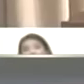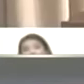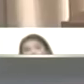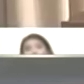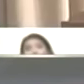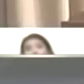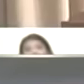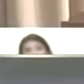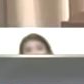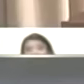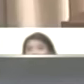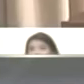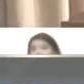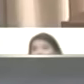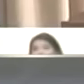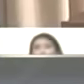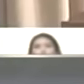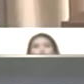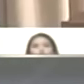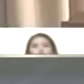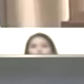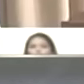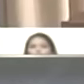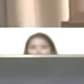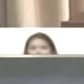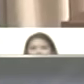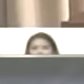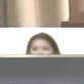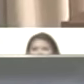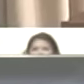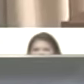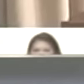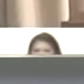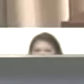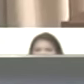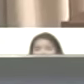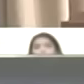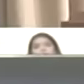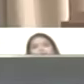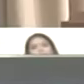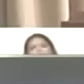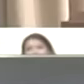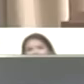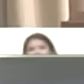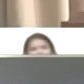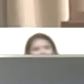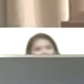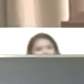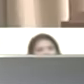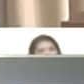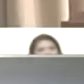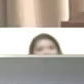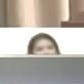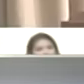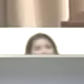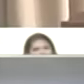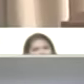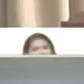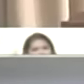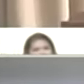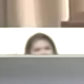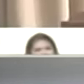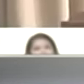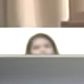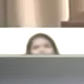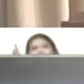que no solamente es el sabotaje inducido o con intención, sino también aquel que quiere robar material. Ustedes saben que fueron detenidos en el